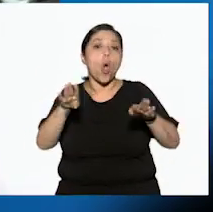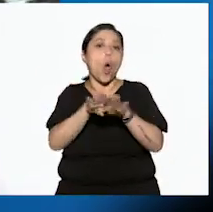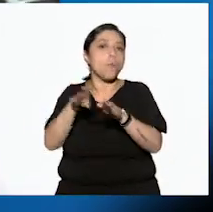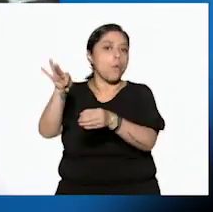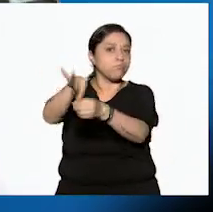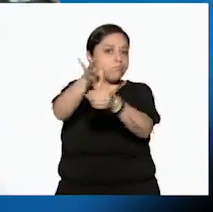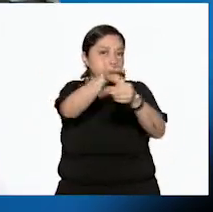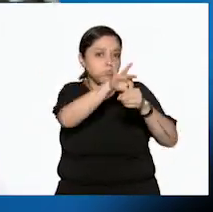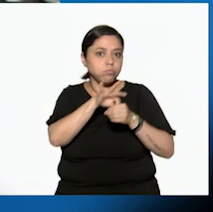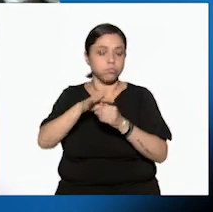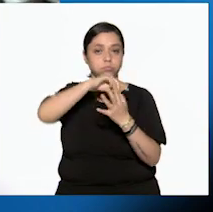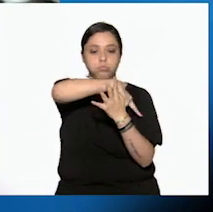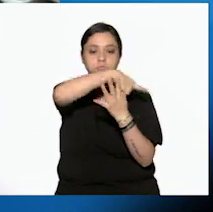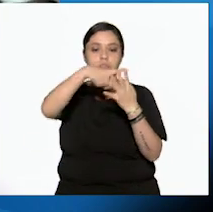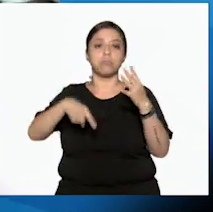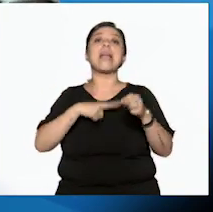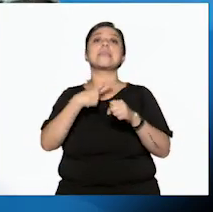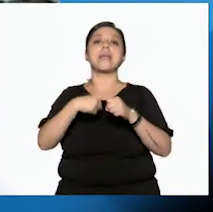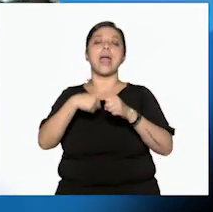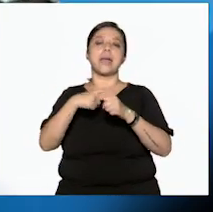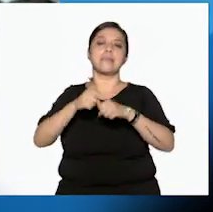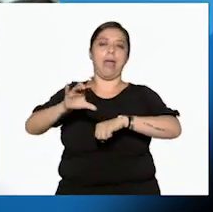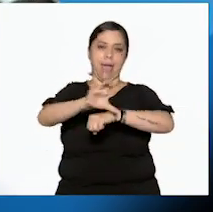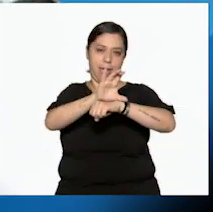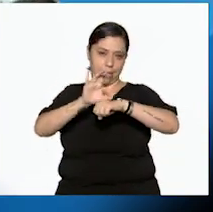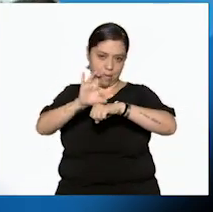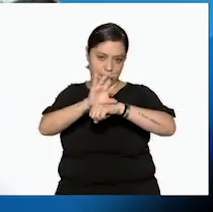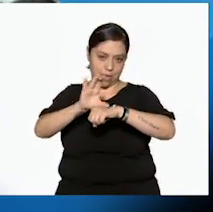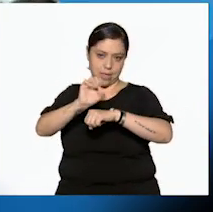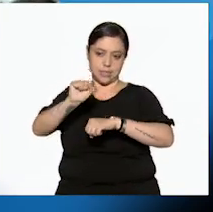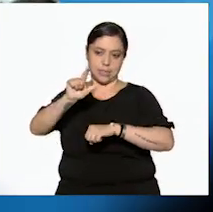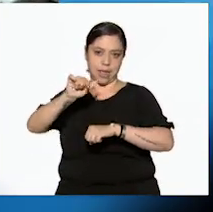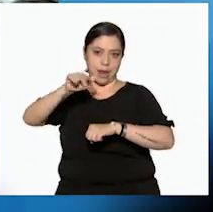principales contendientes eran Carlos Salinas de Gortari,